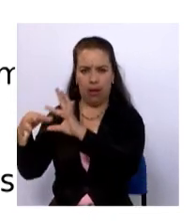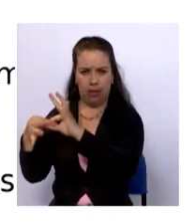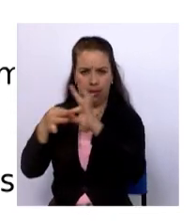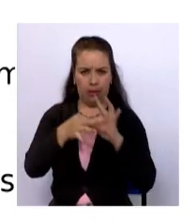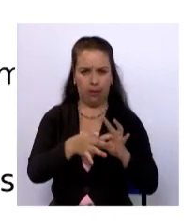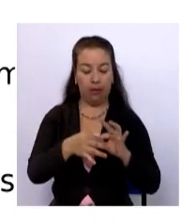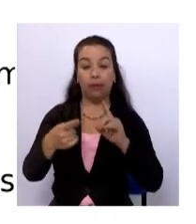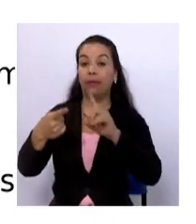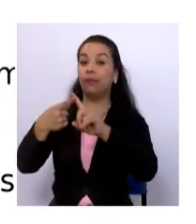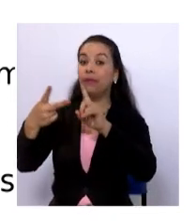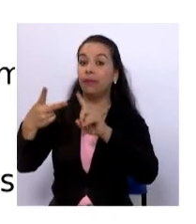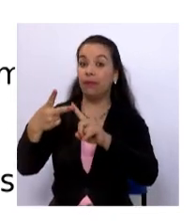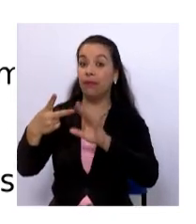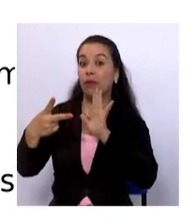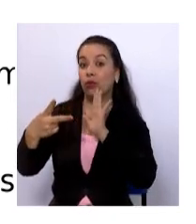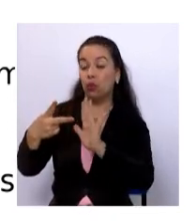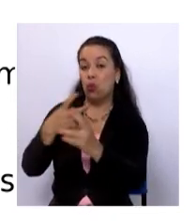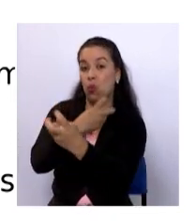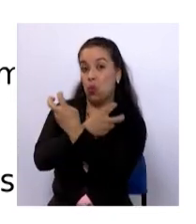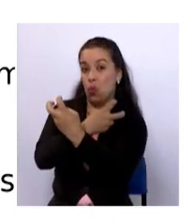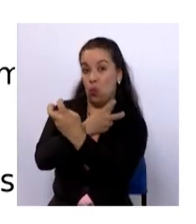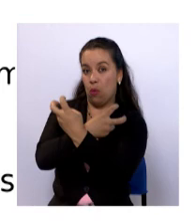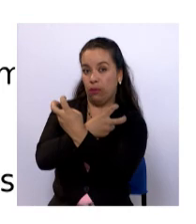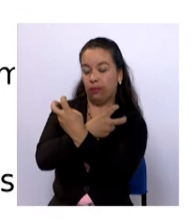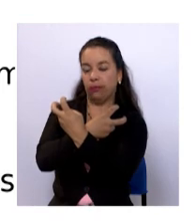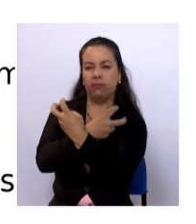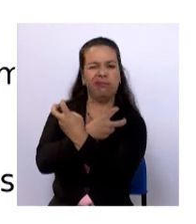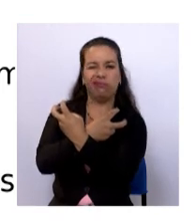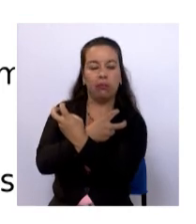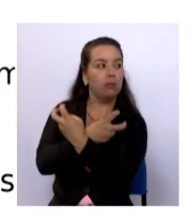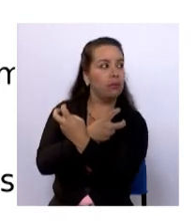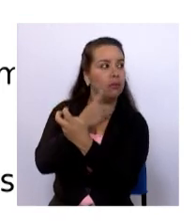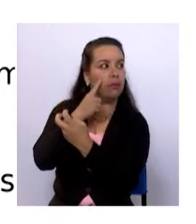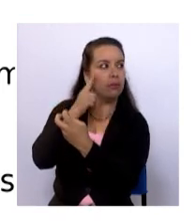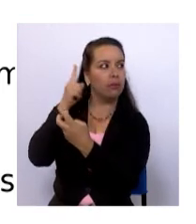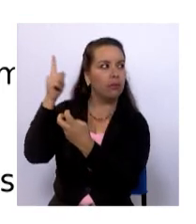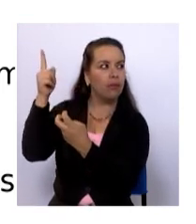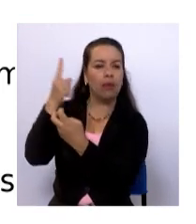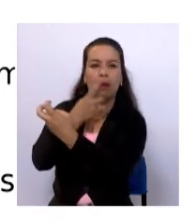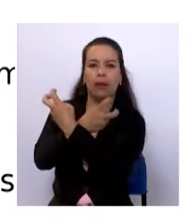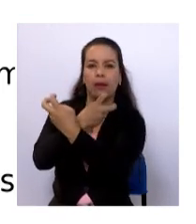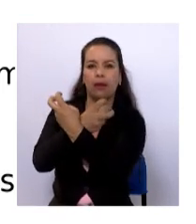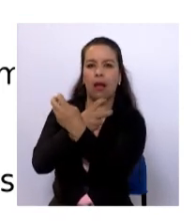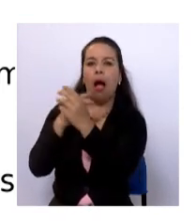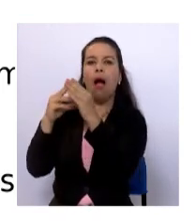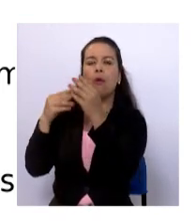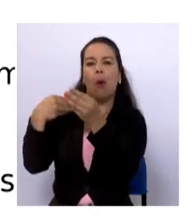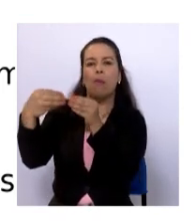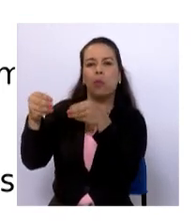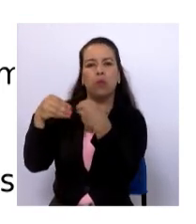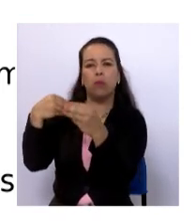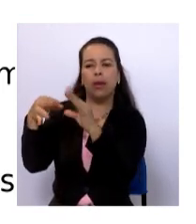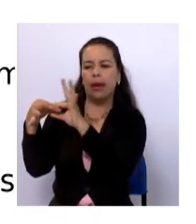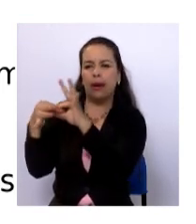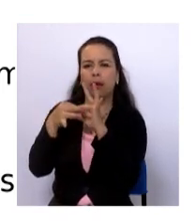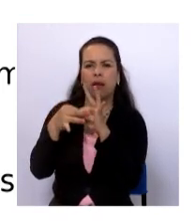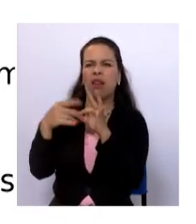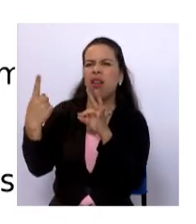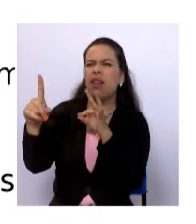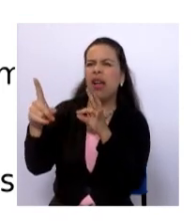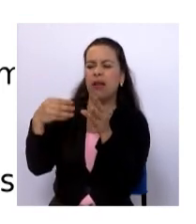y entre los componentes socios podemos ver lo que ustedes observan como cartílago articular que es el cartílago